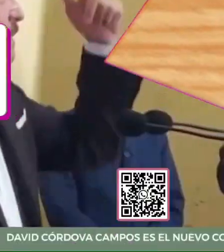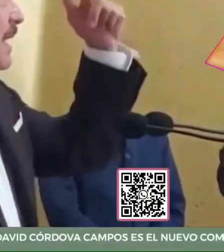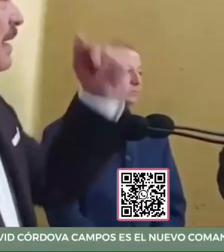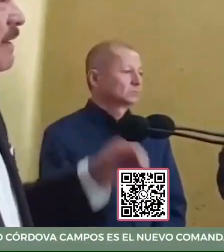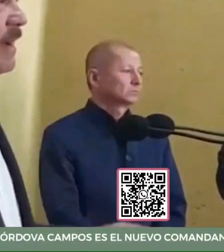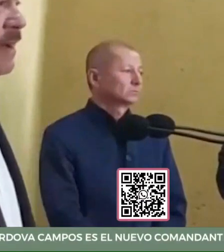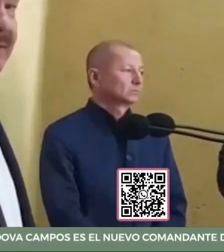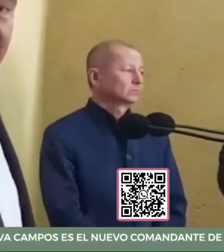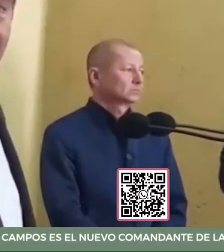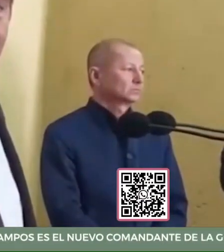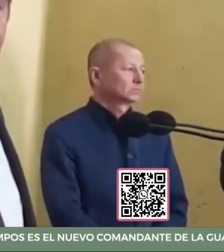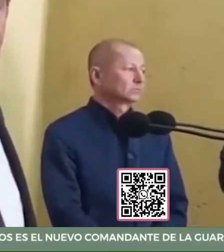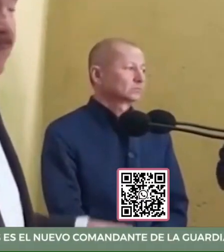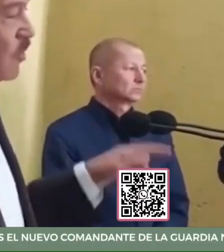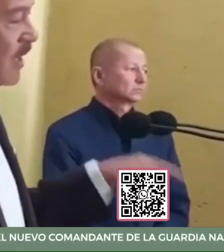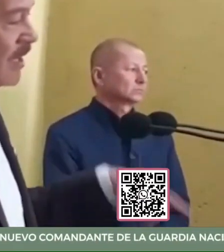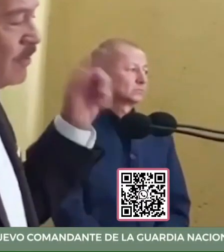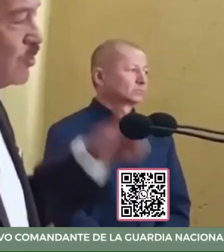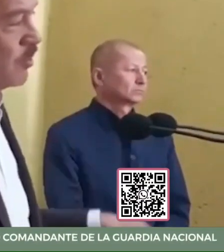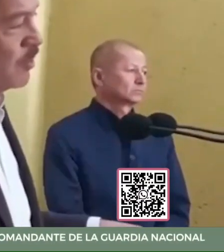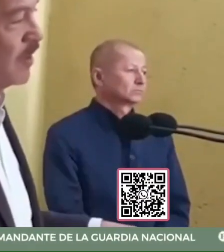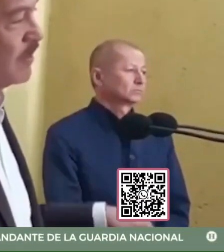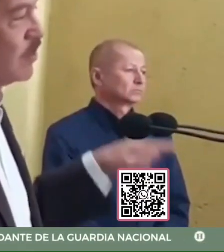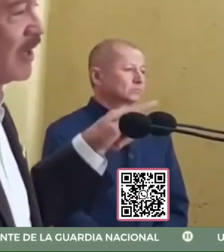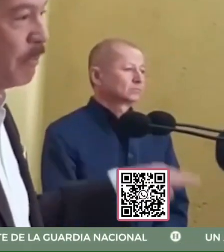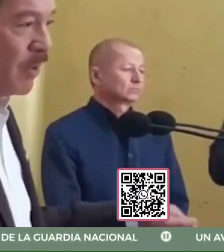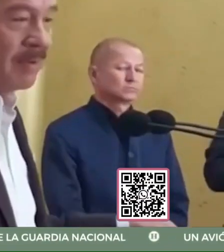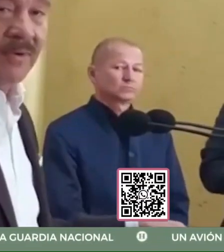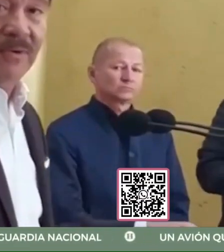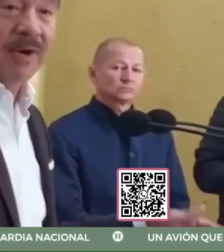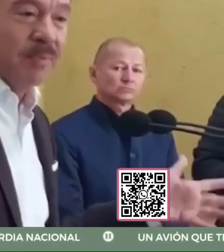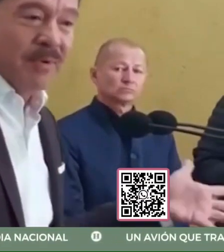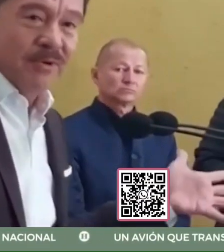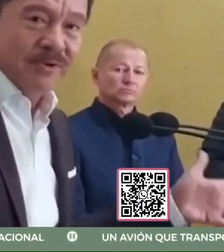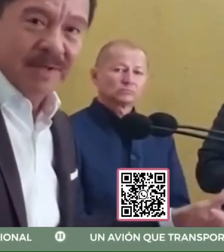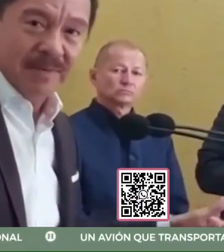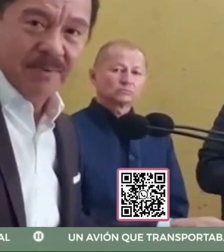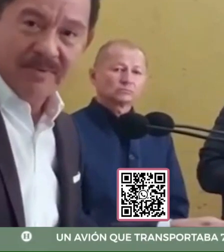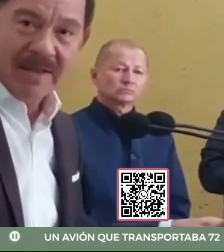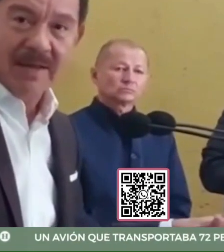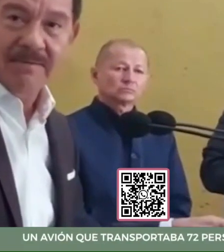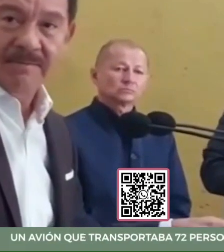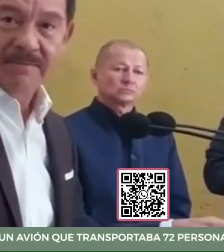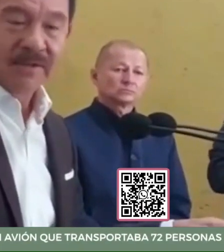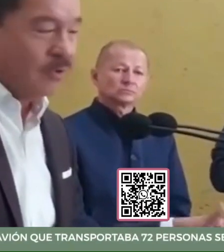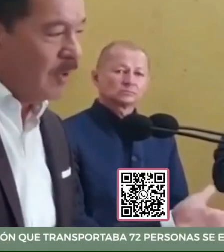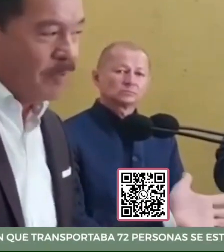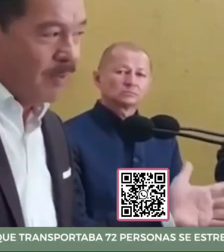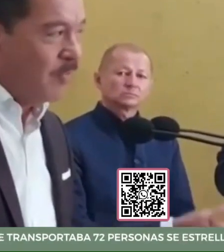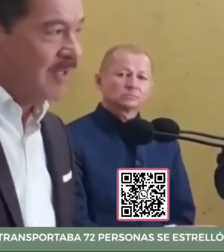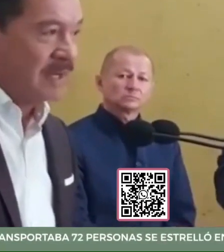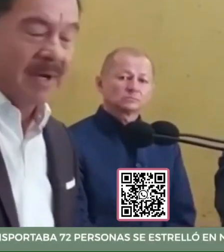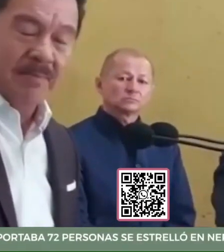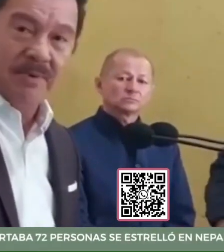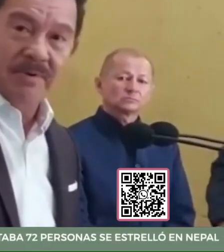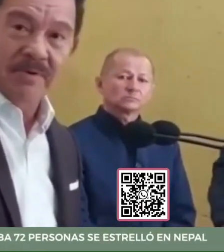si te aceptan arriba. En Morena y en su movimiento es con el pueblo. Con el pueblo todo, sin el pueblo nada. Solo el